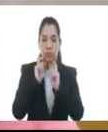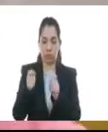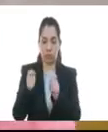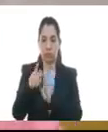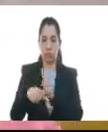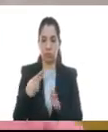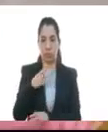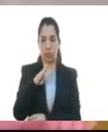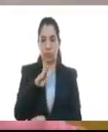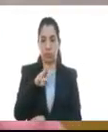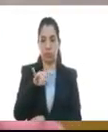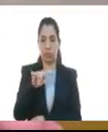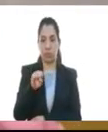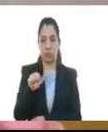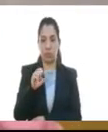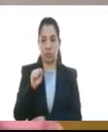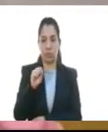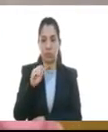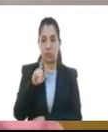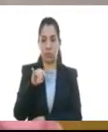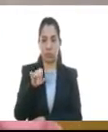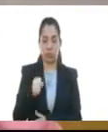Muchas gracias, Brisa.